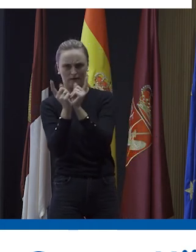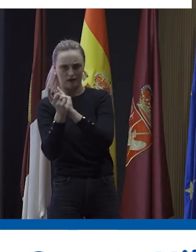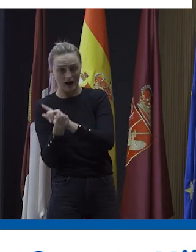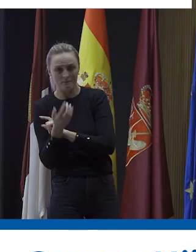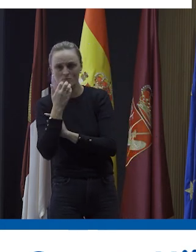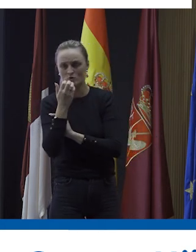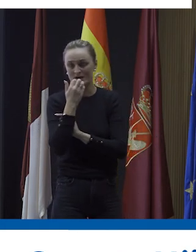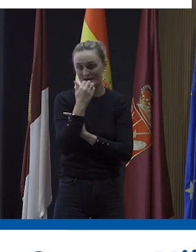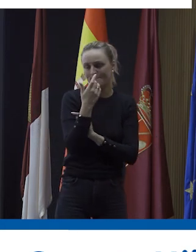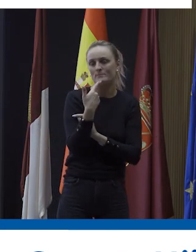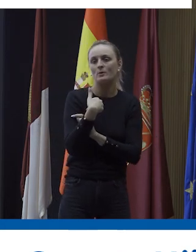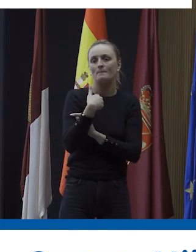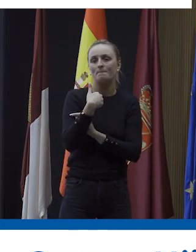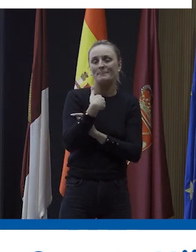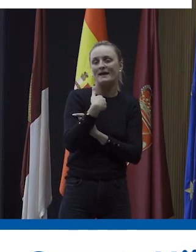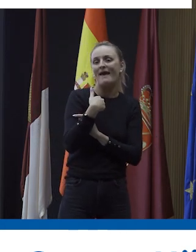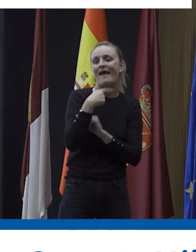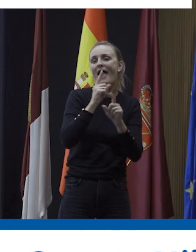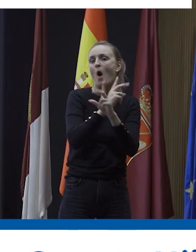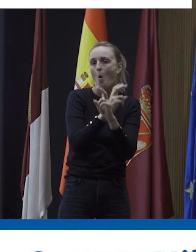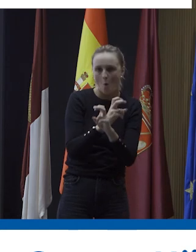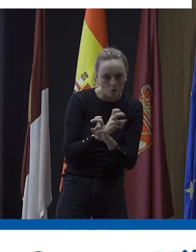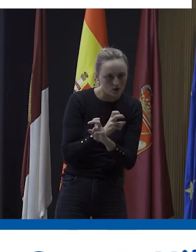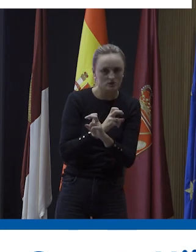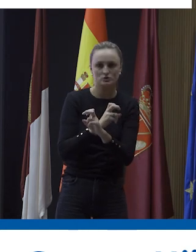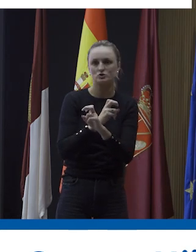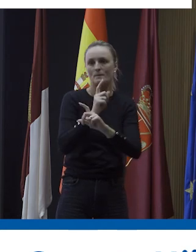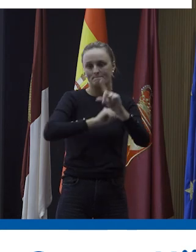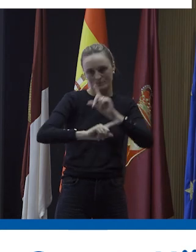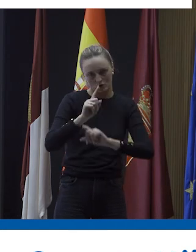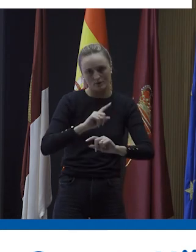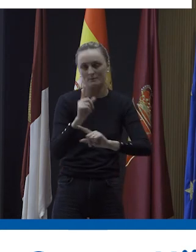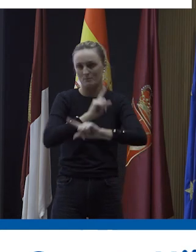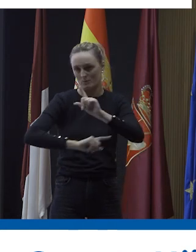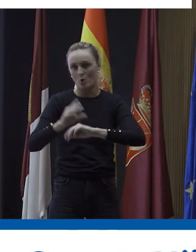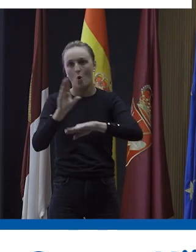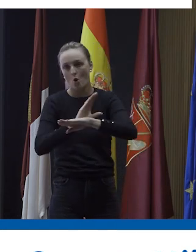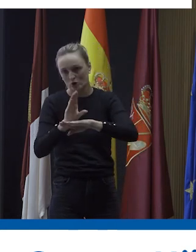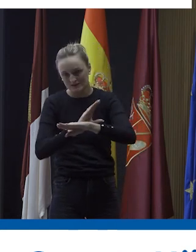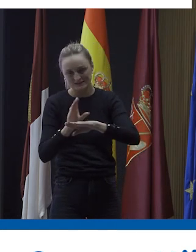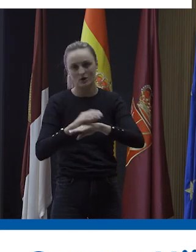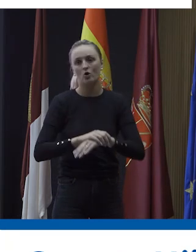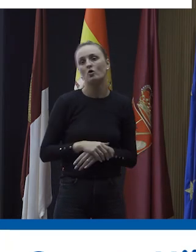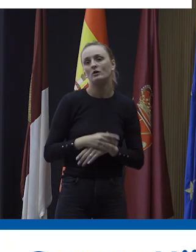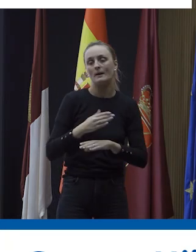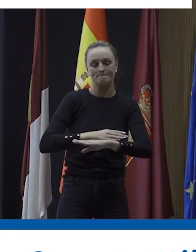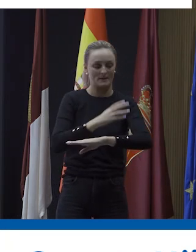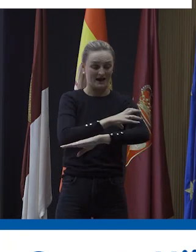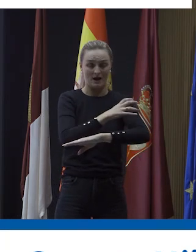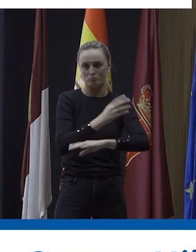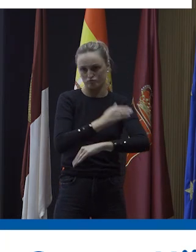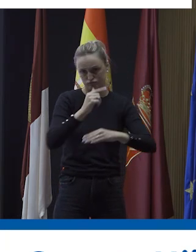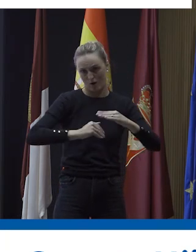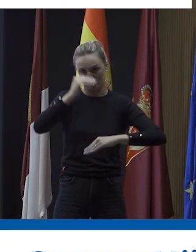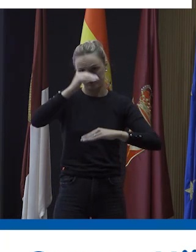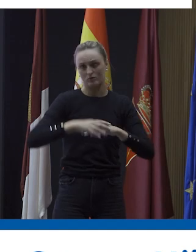de dolor, de osteoporosis, de artrosis, aumentos de colesterol, en general aumento del riesgo cardiovascular, y todo esto simplemente